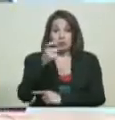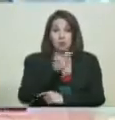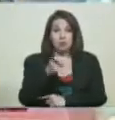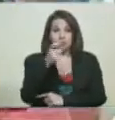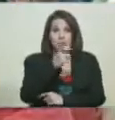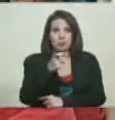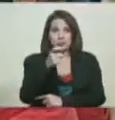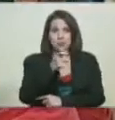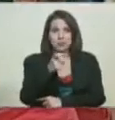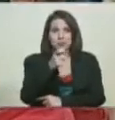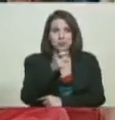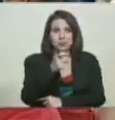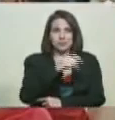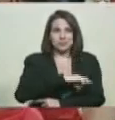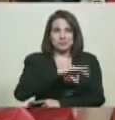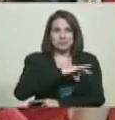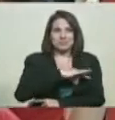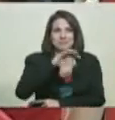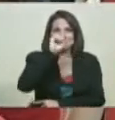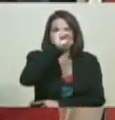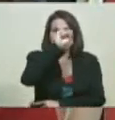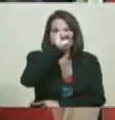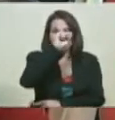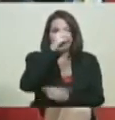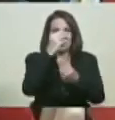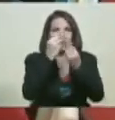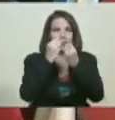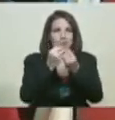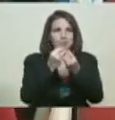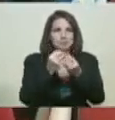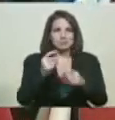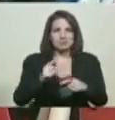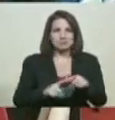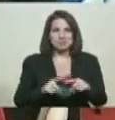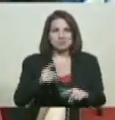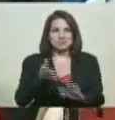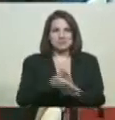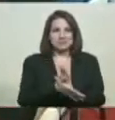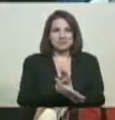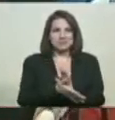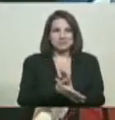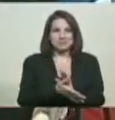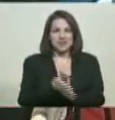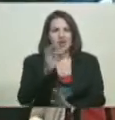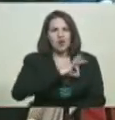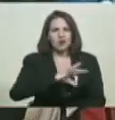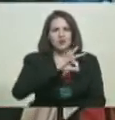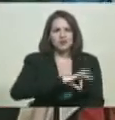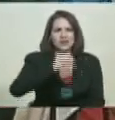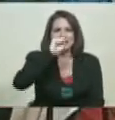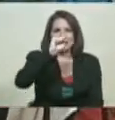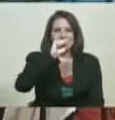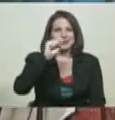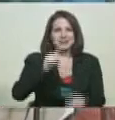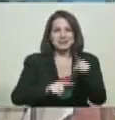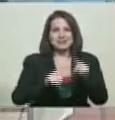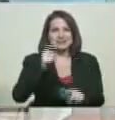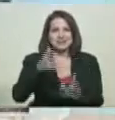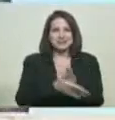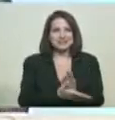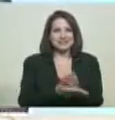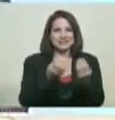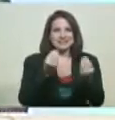el socialismo hay que buscarlo en lo concreto socialismo hay que lograrlo en lo concreto